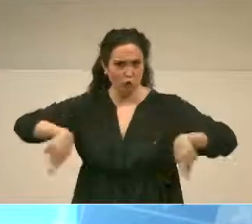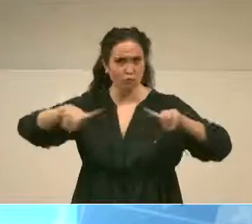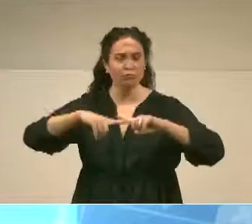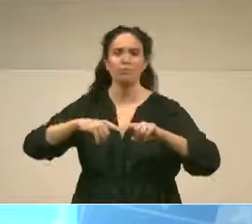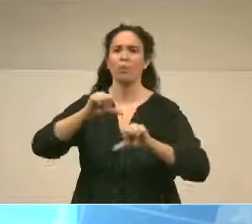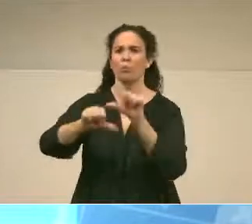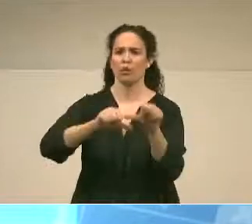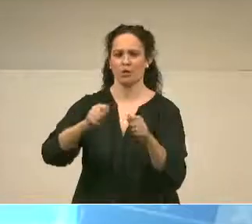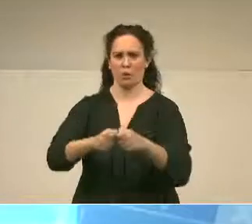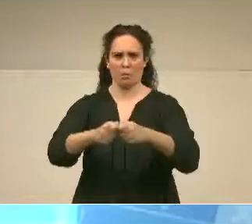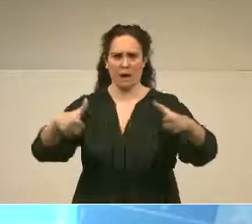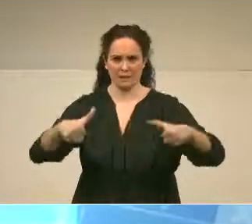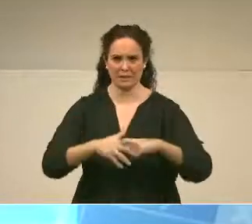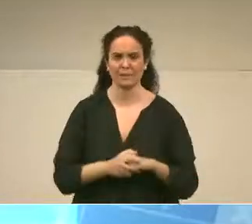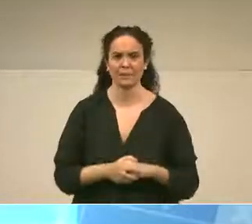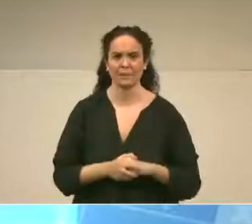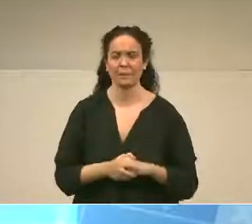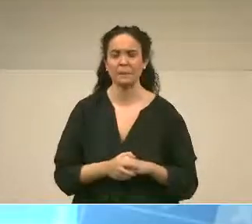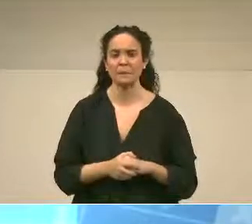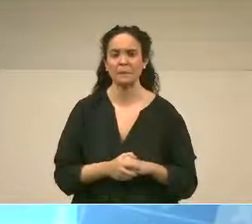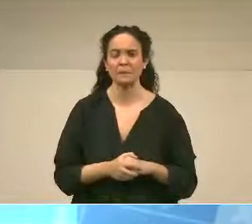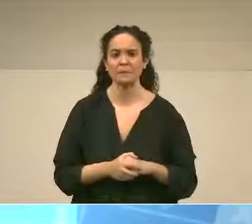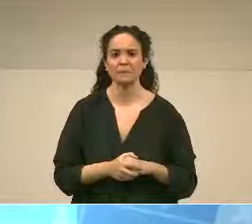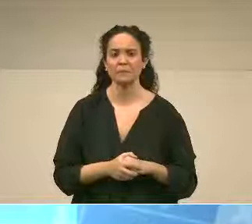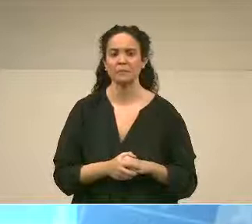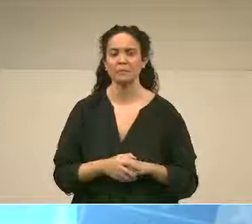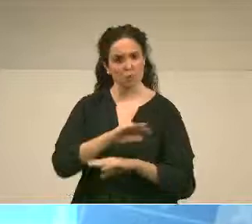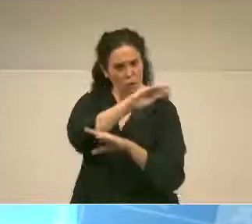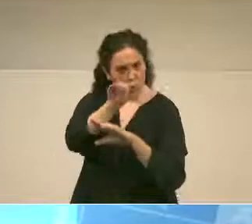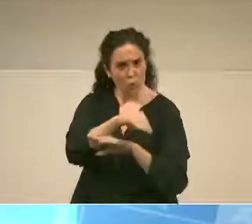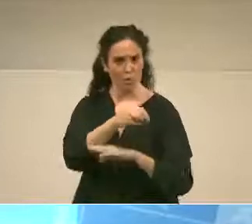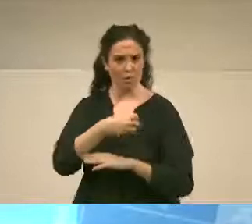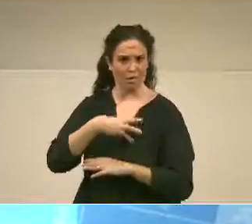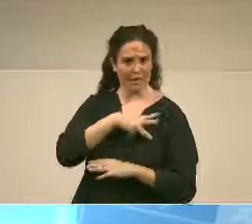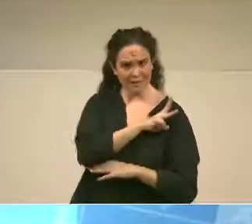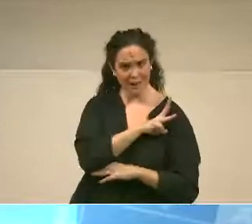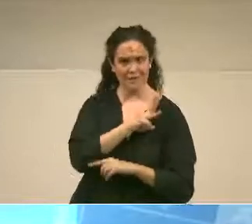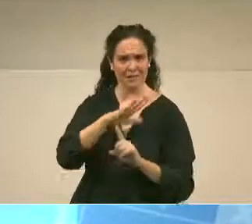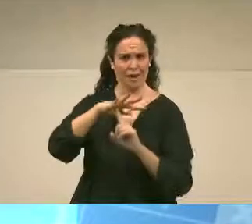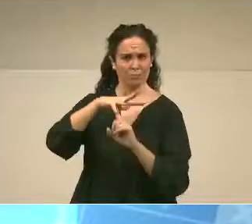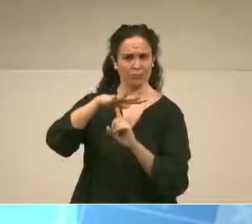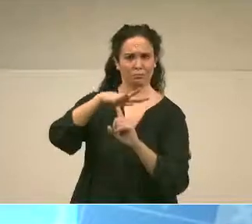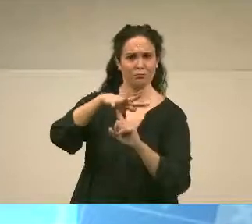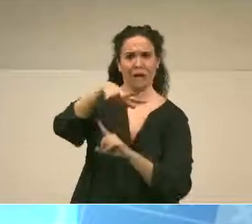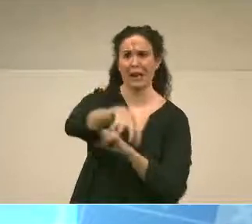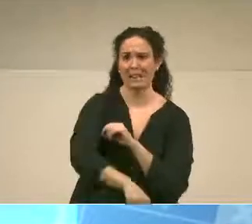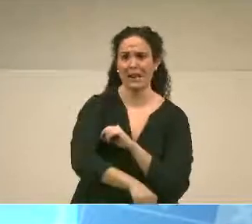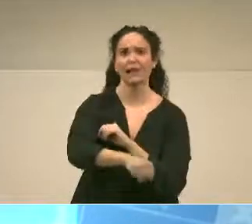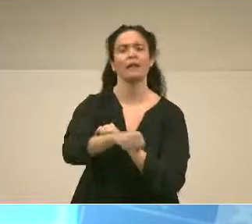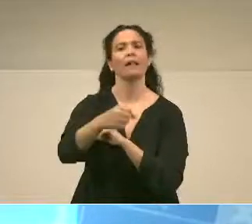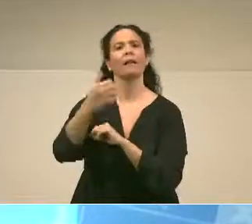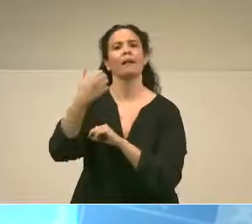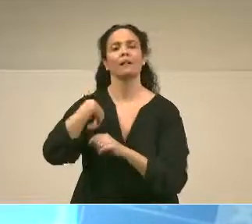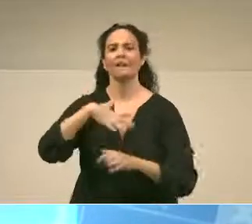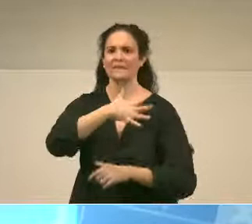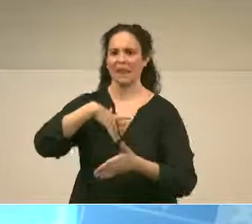prozedura. Ertzaintzak zaintza eta erreskate unitatean erabiltzeko da errentan hartu